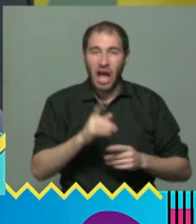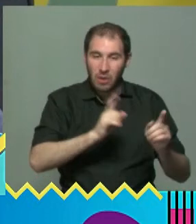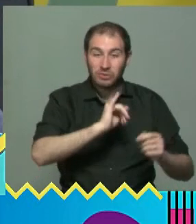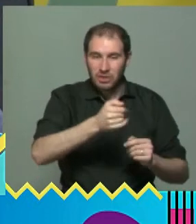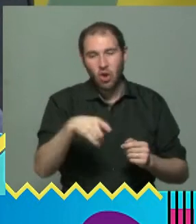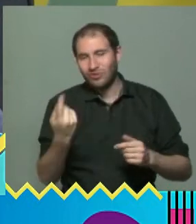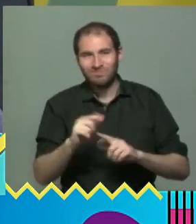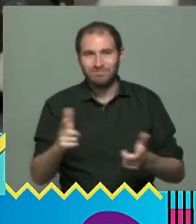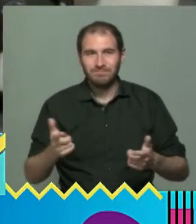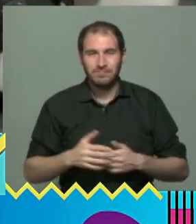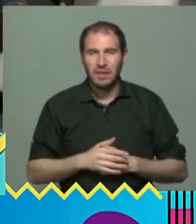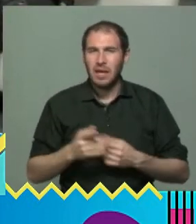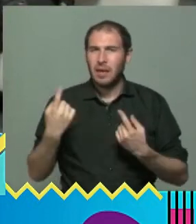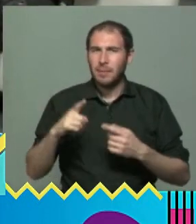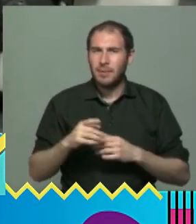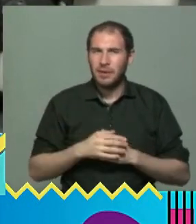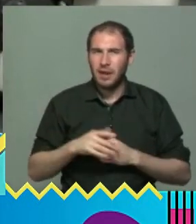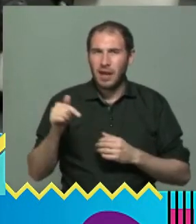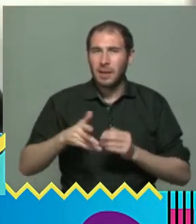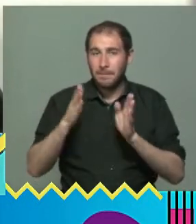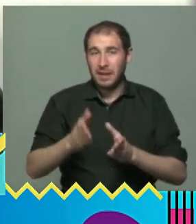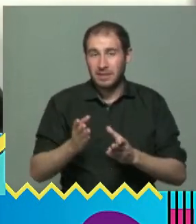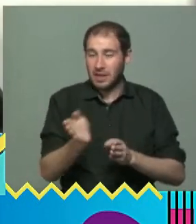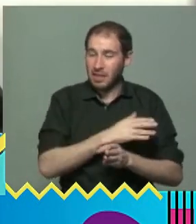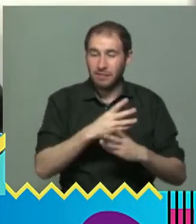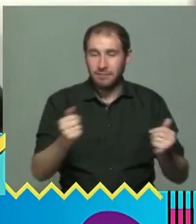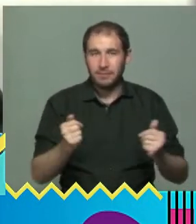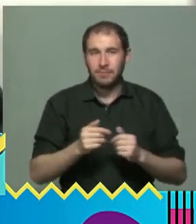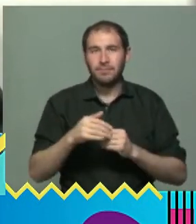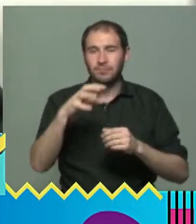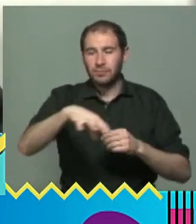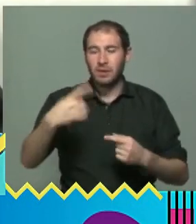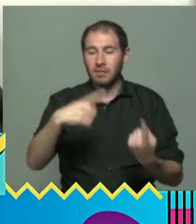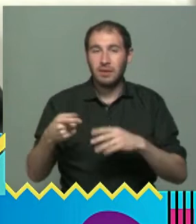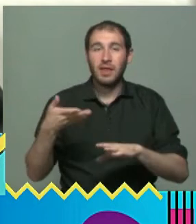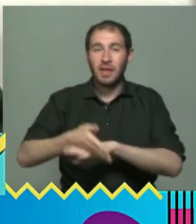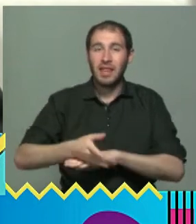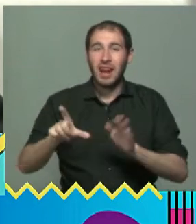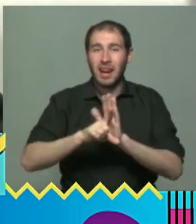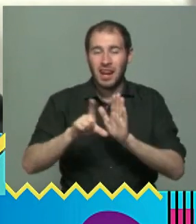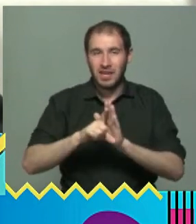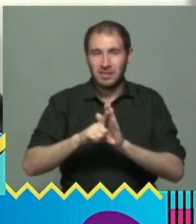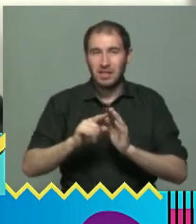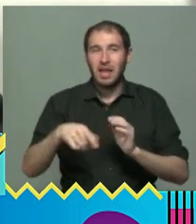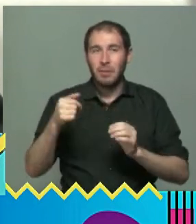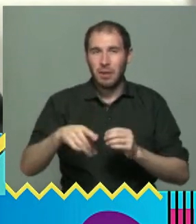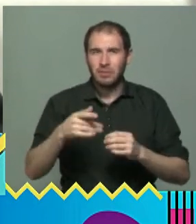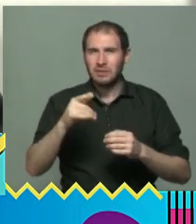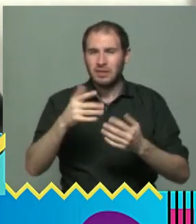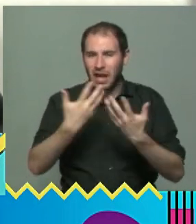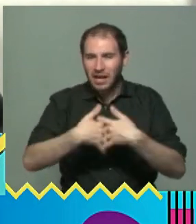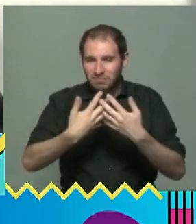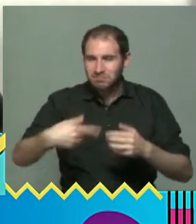muchos que no. Recién, Fer, cerramos el bloque hablando de los distintos sectores que intervienen en esta ley y si realmente estaban aceitados entre